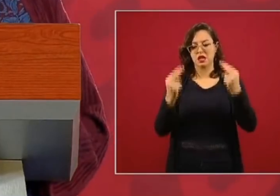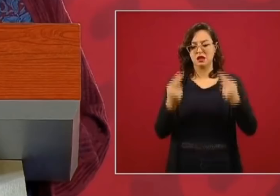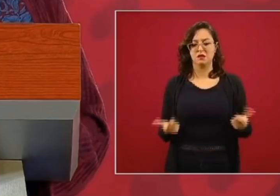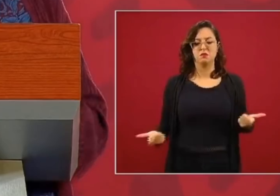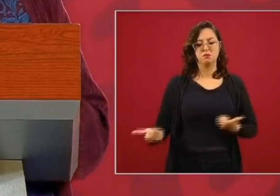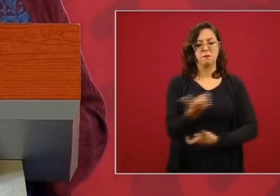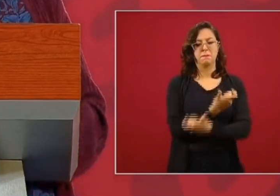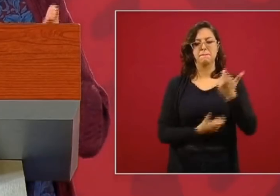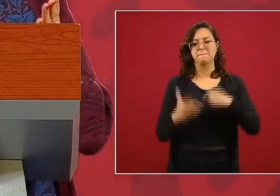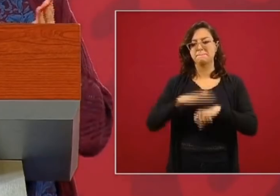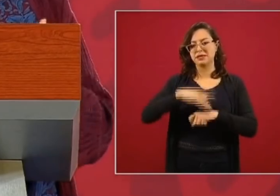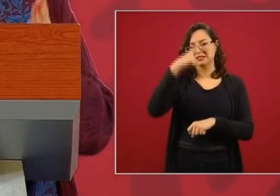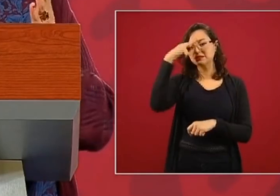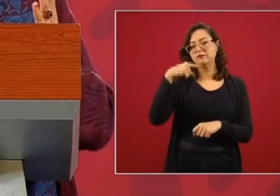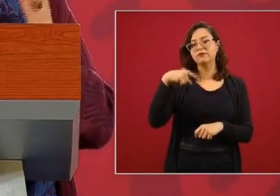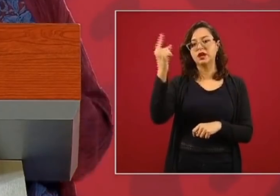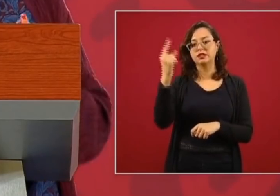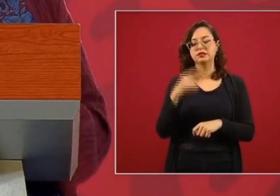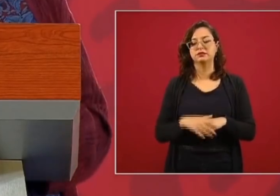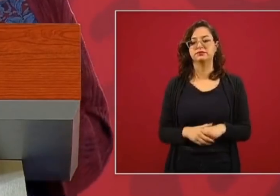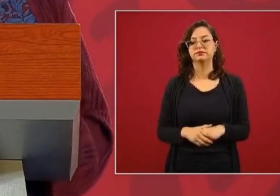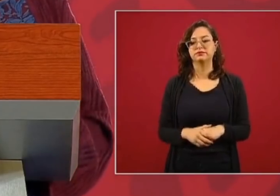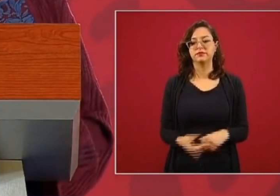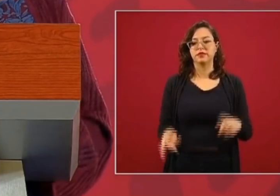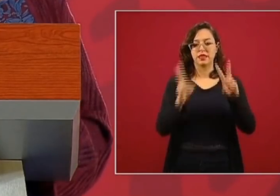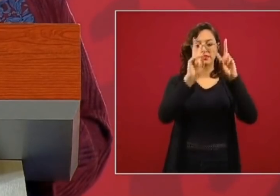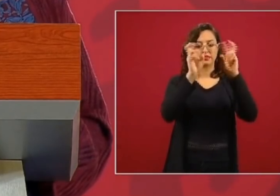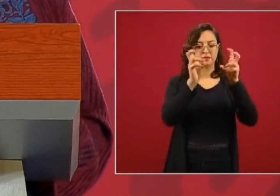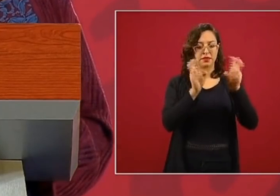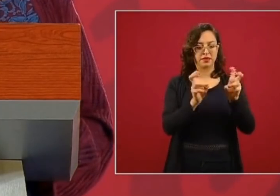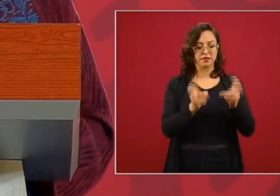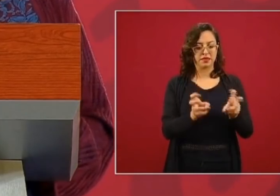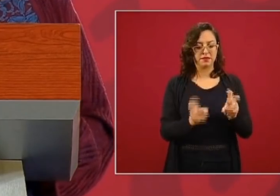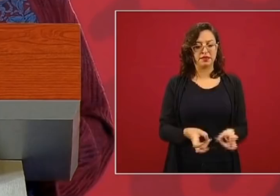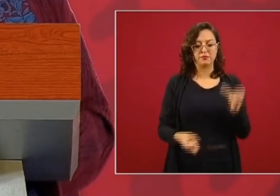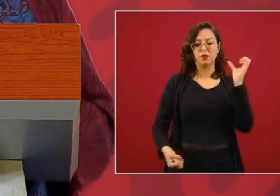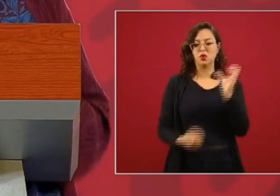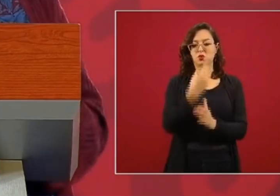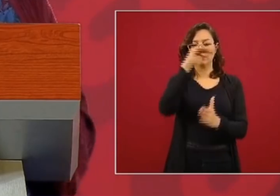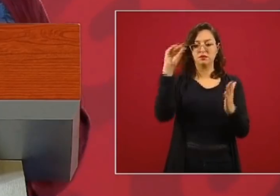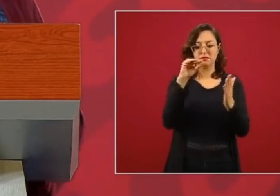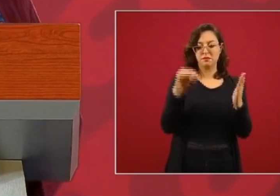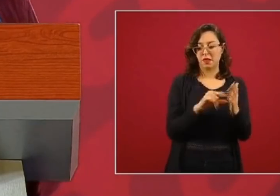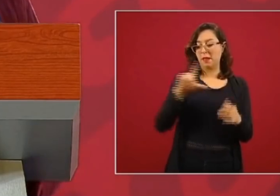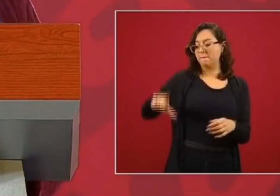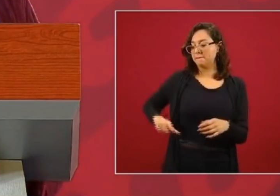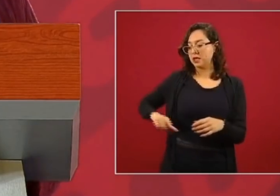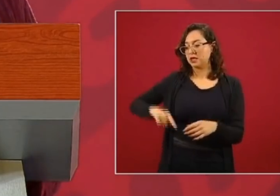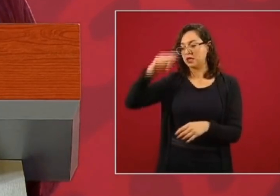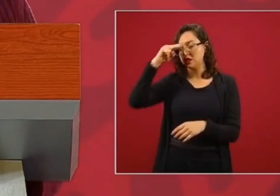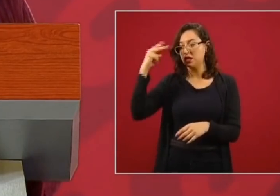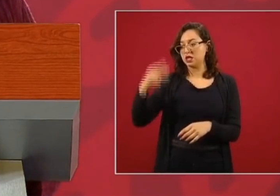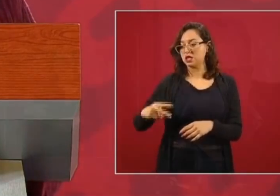temas son temas que se alinean a la estrategia de desarrollo del actual gobierno y por eso es tan